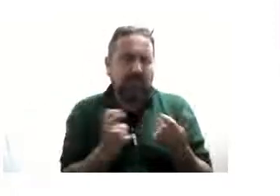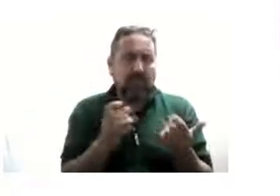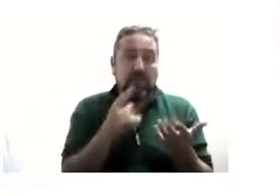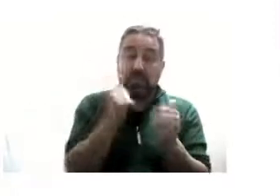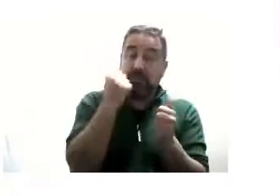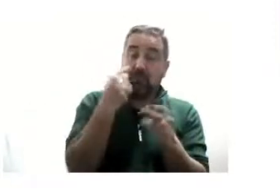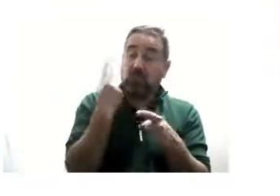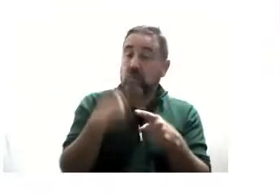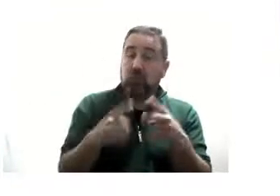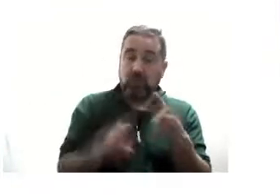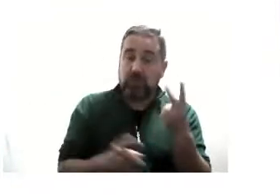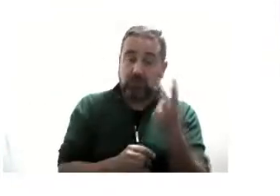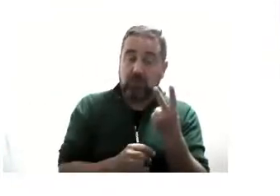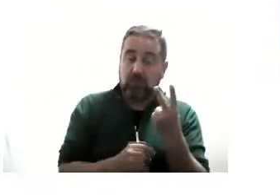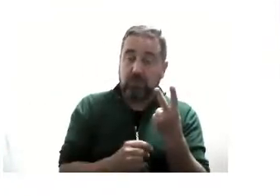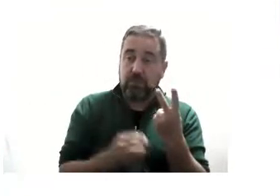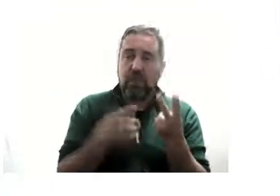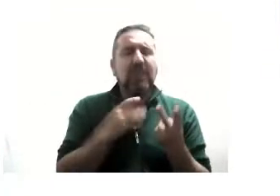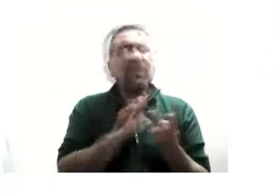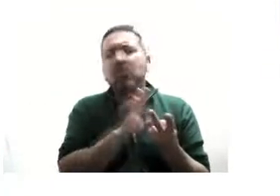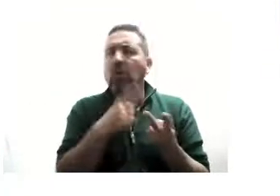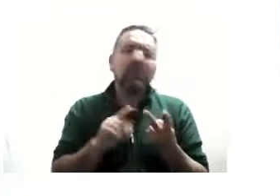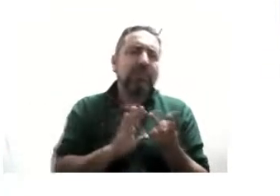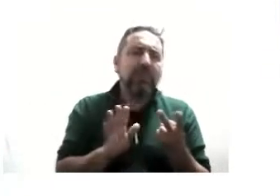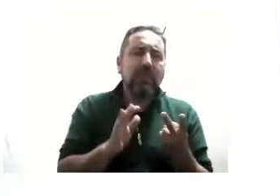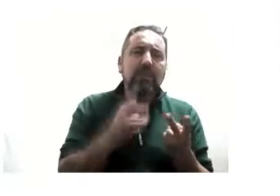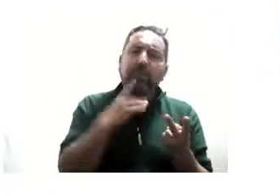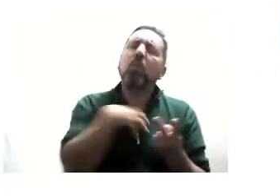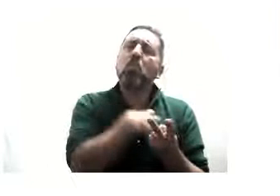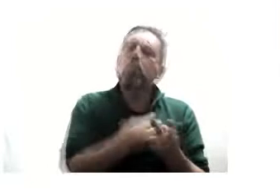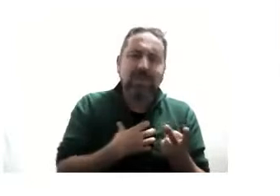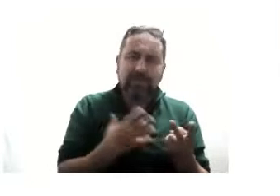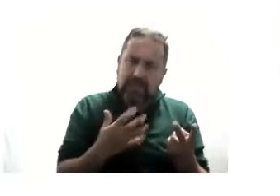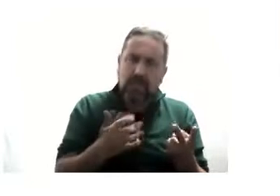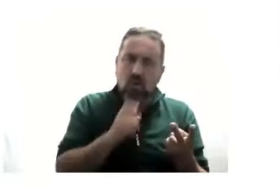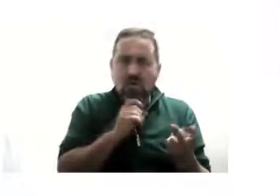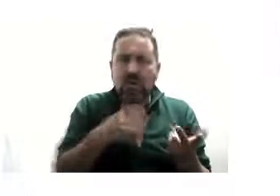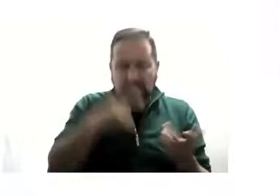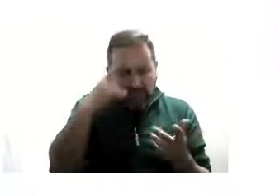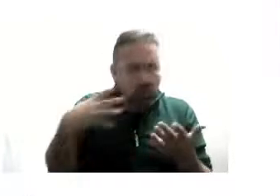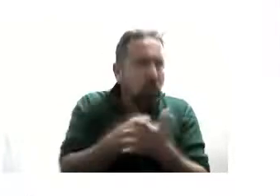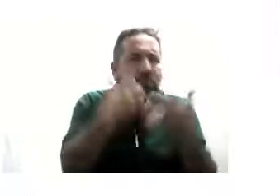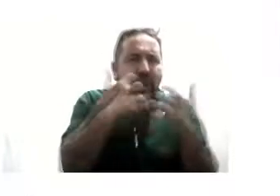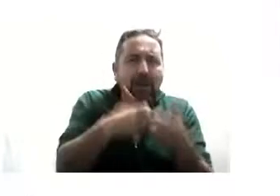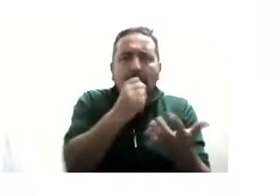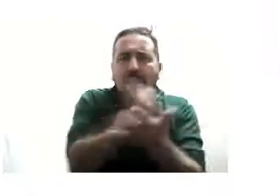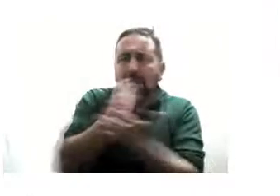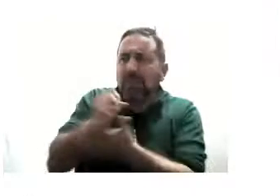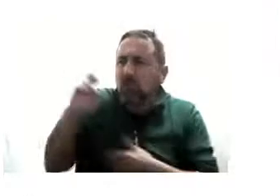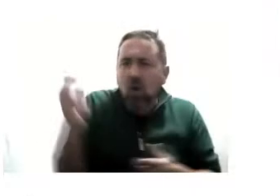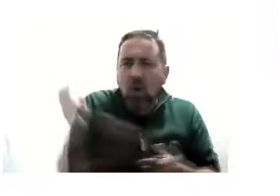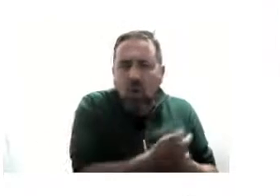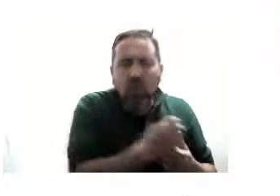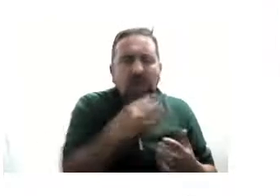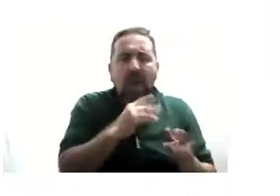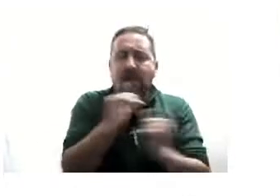parte mala, entre comillas, es que cuesta muchísimo estar al día de todas las novedades, de todos los implantes, de todos los fabricantes, ¿no? Pero la parte